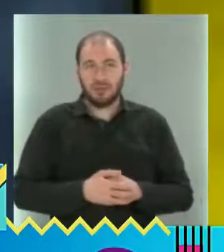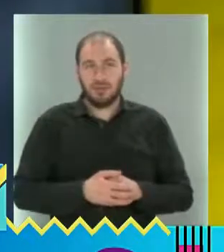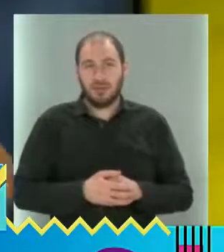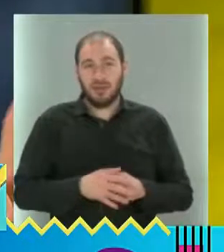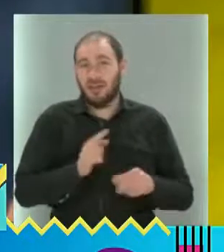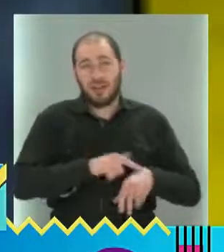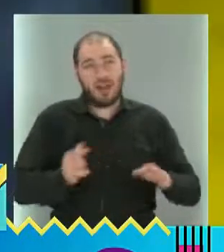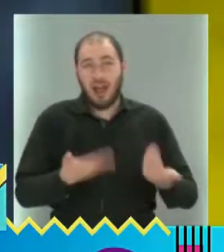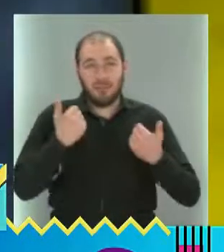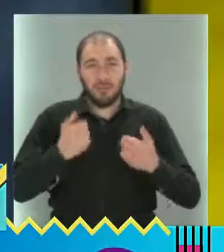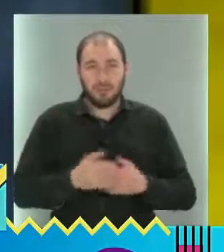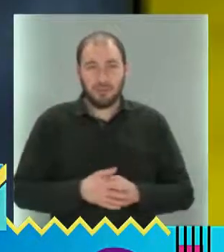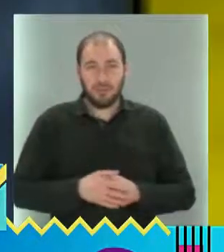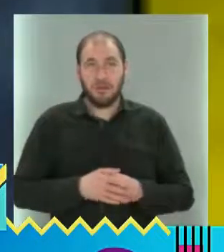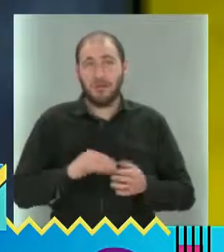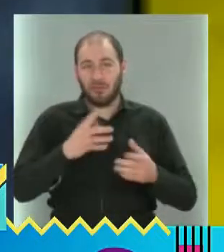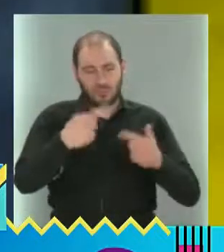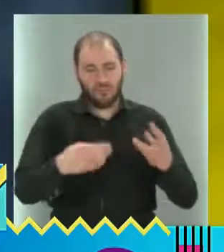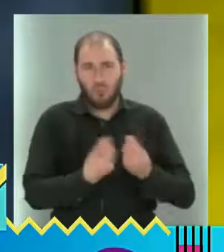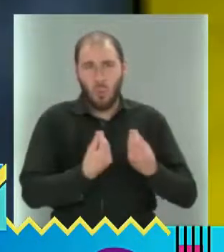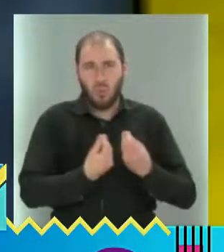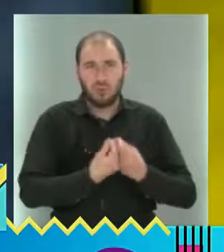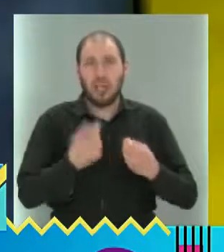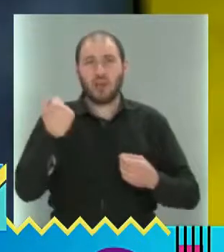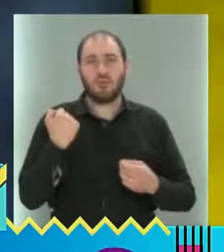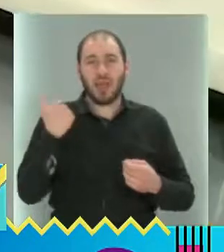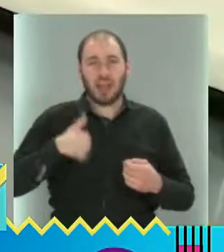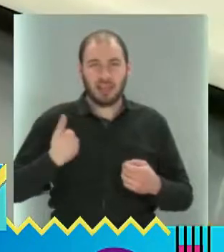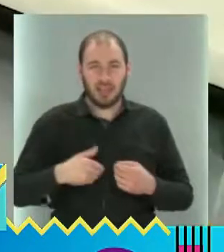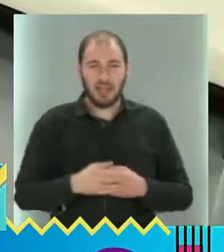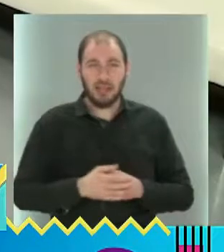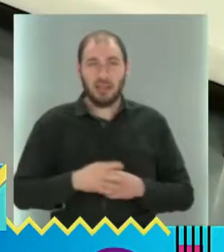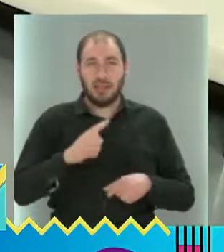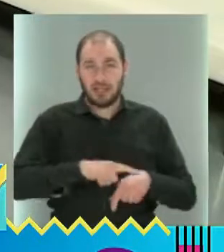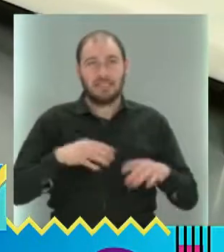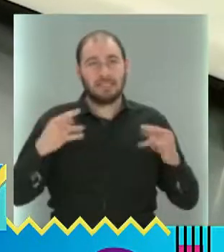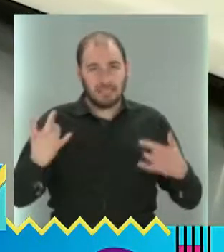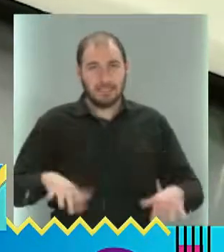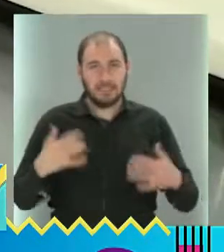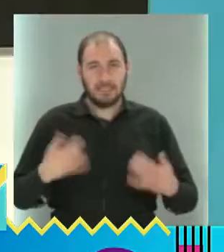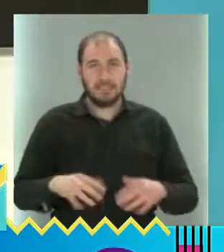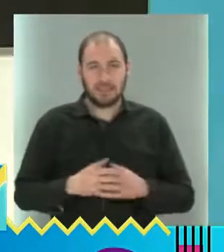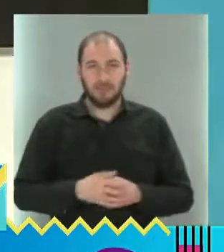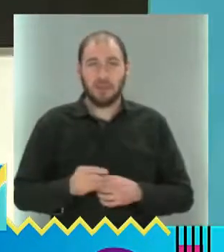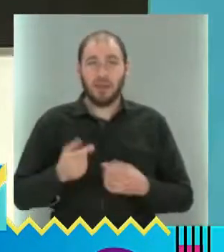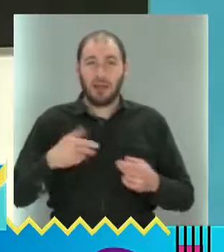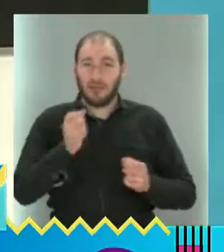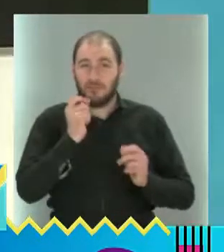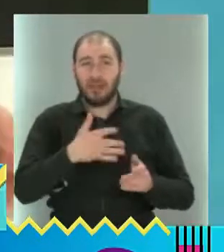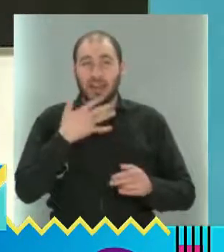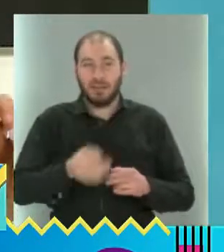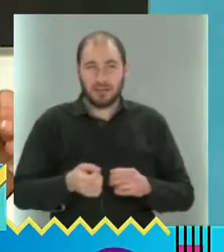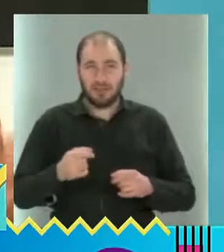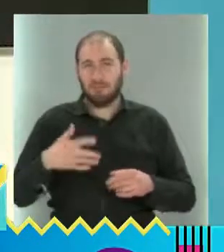lo más rápido posible la mayor cantidad de variables posible de la economía argentina, cosa que está costando muchísimo. Bien, lo sincero es que podríamos seguir hablando